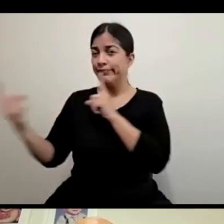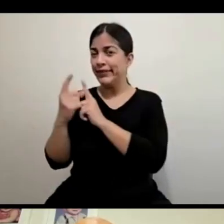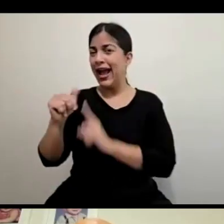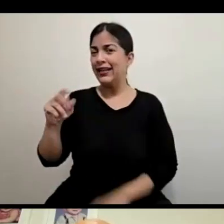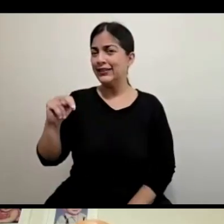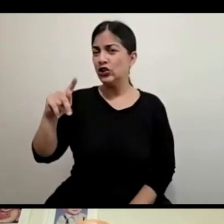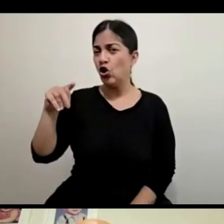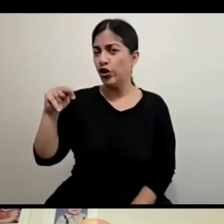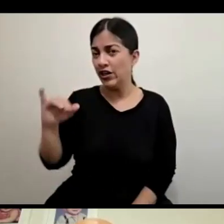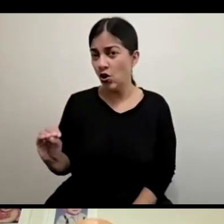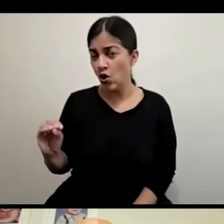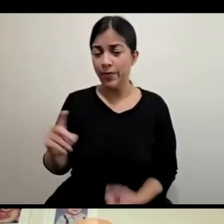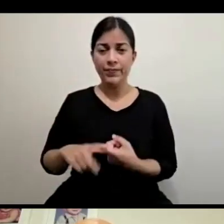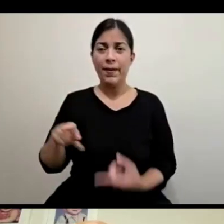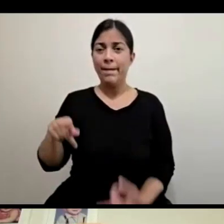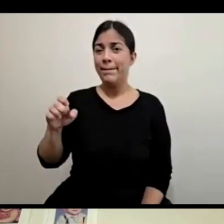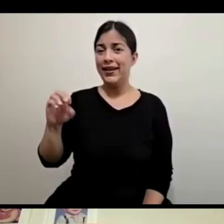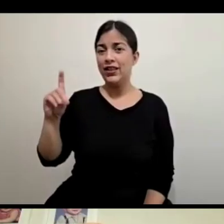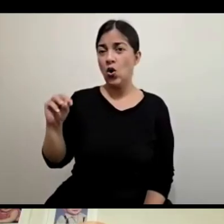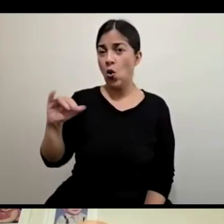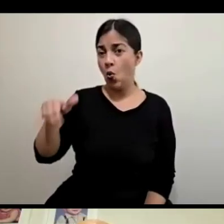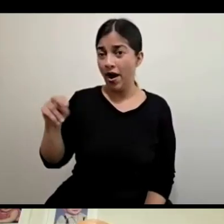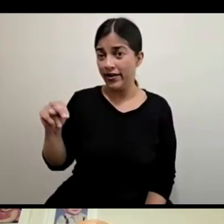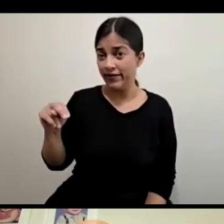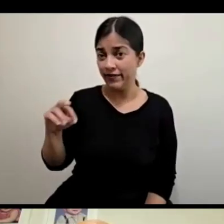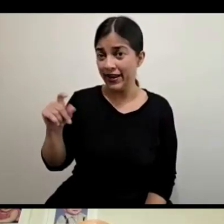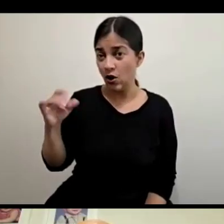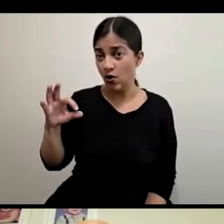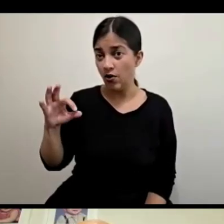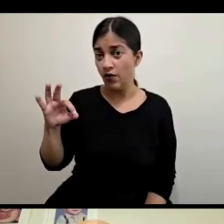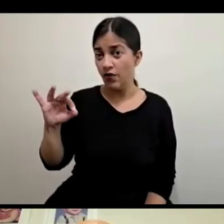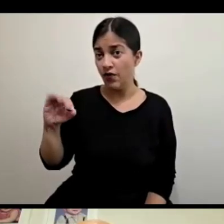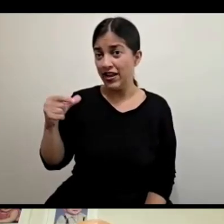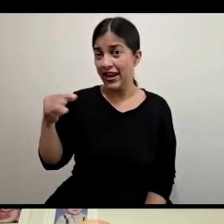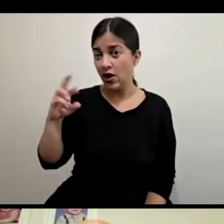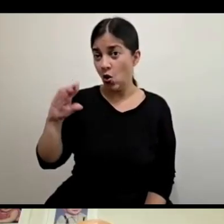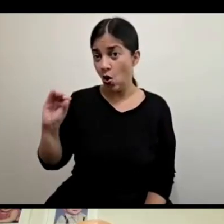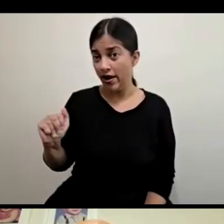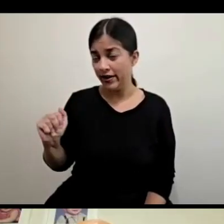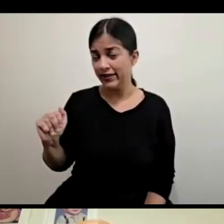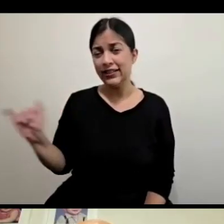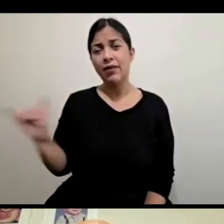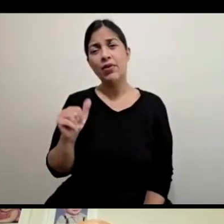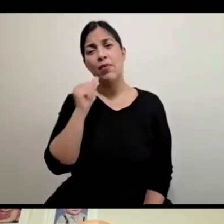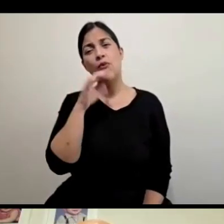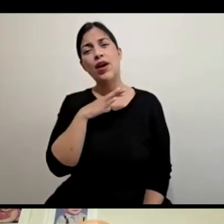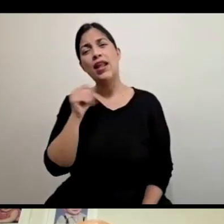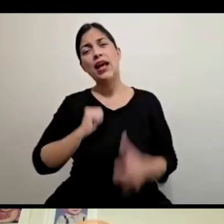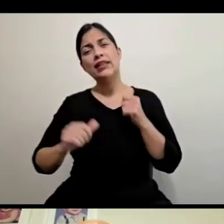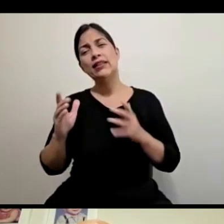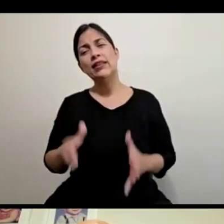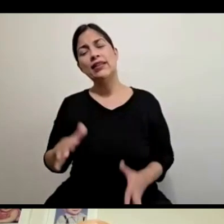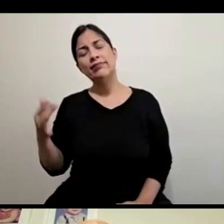Toro y estaba Pedro Juan Figueroa y estaba esta muchacha actriz, ay Dios mío,